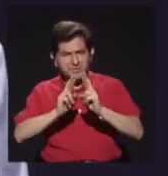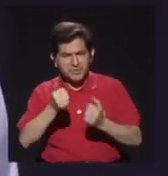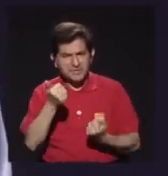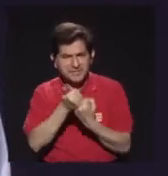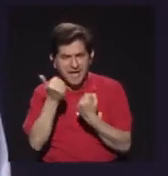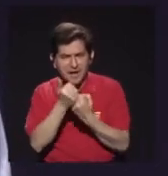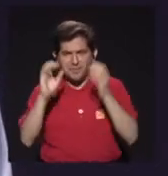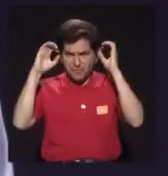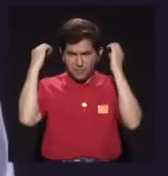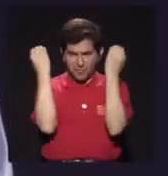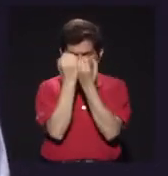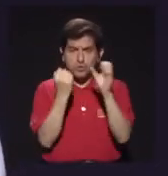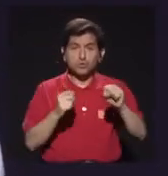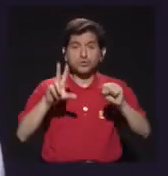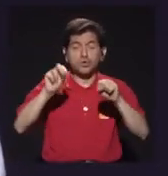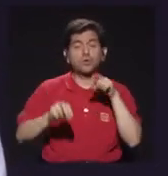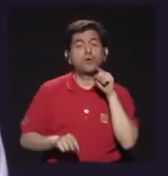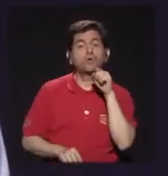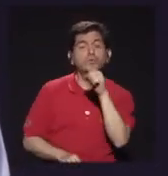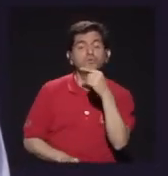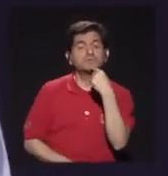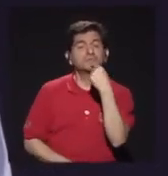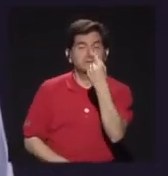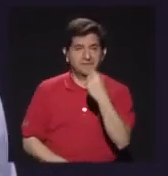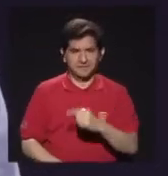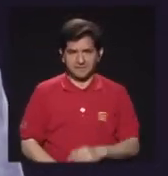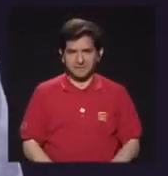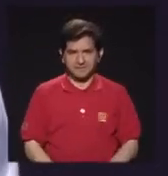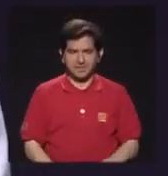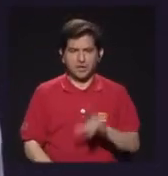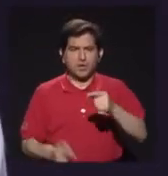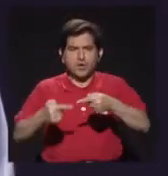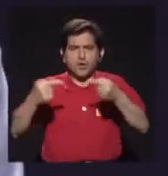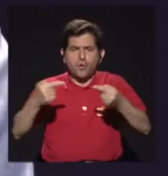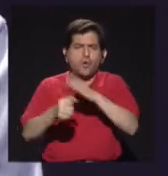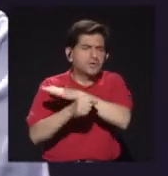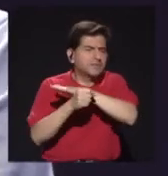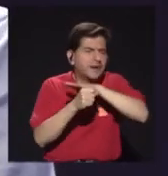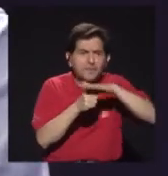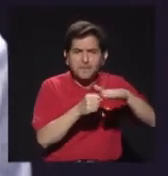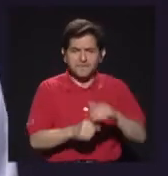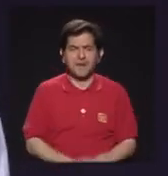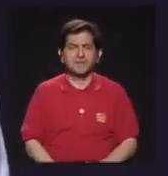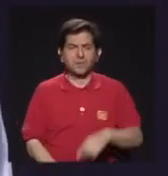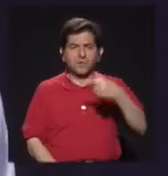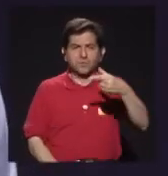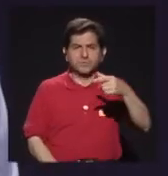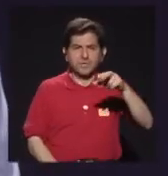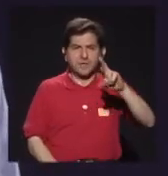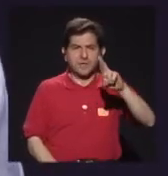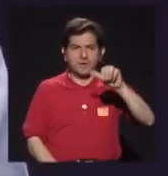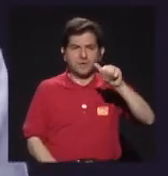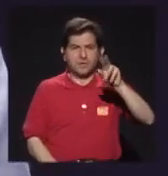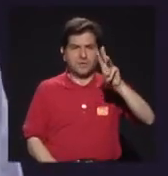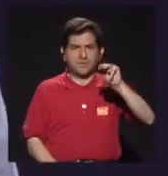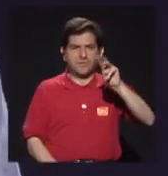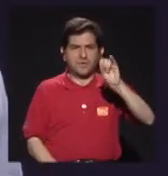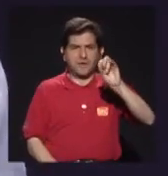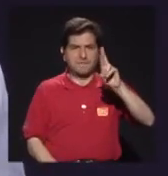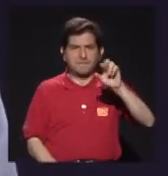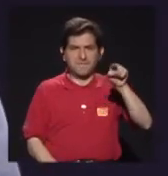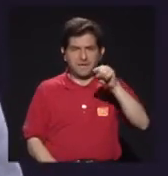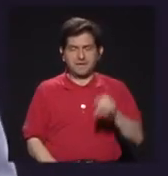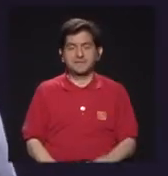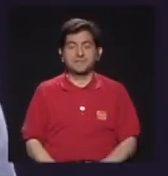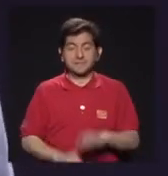el apoyo con solís era es que ustedes no se pusieron los suficientes a 20 mires la candidatura de othón